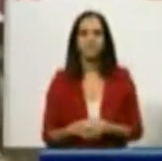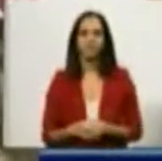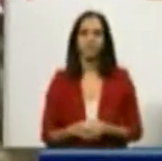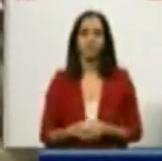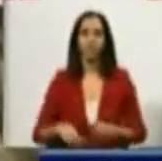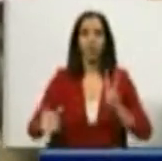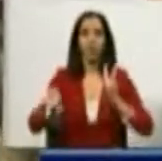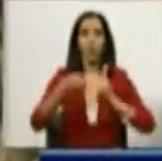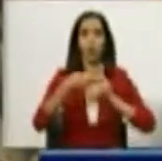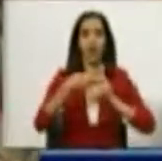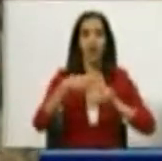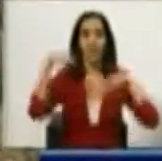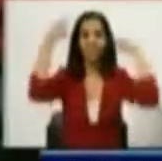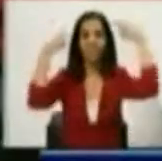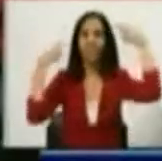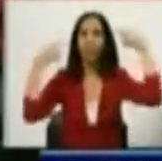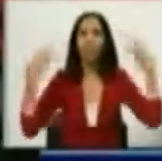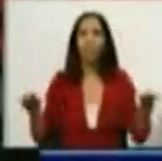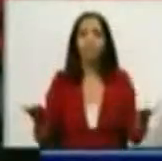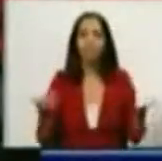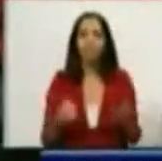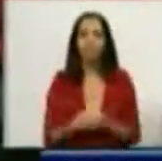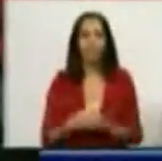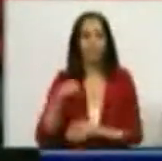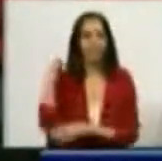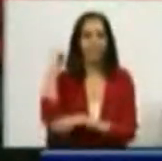numeral chavismo es